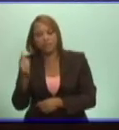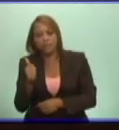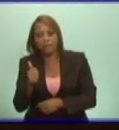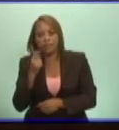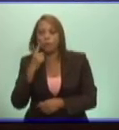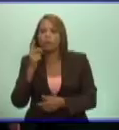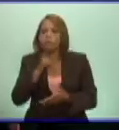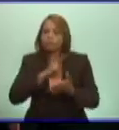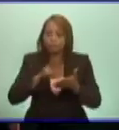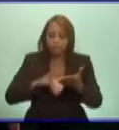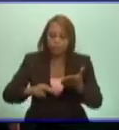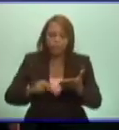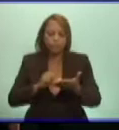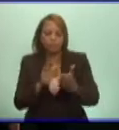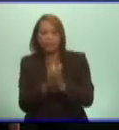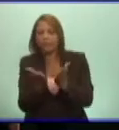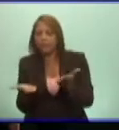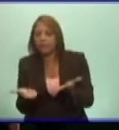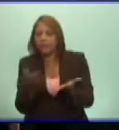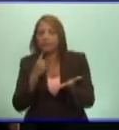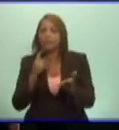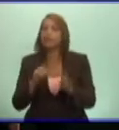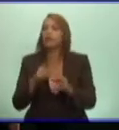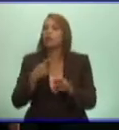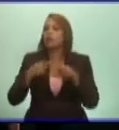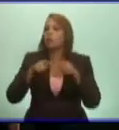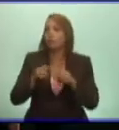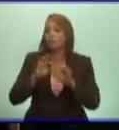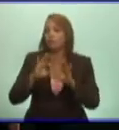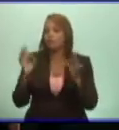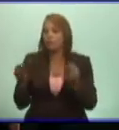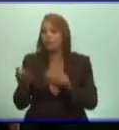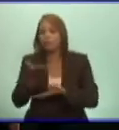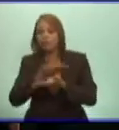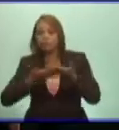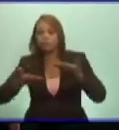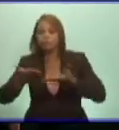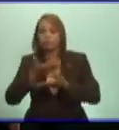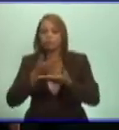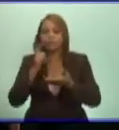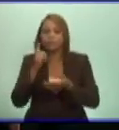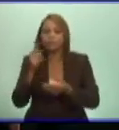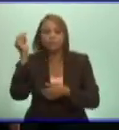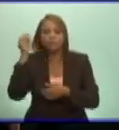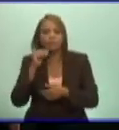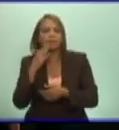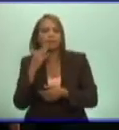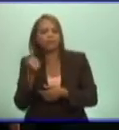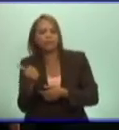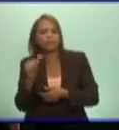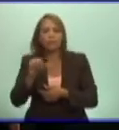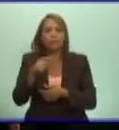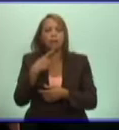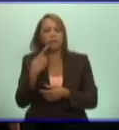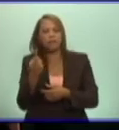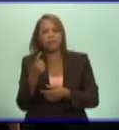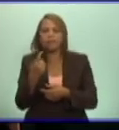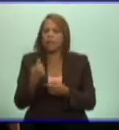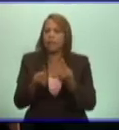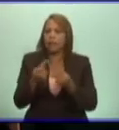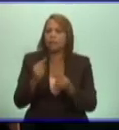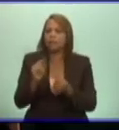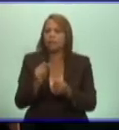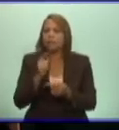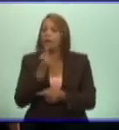con las familias, un poco que nos pondrá a tono para saber cuál es la atención que tiene que brindar cada docente, porque en